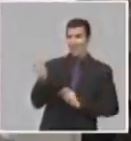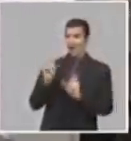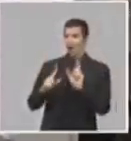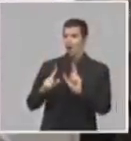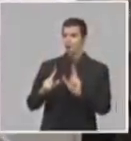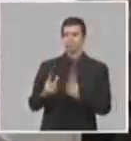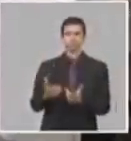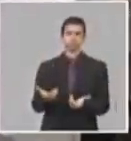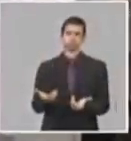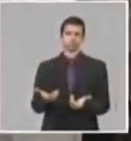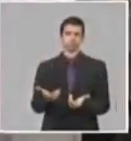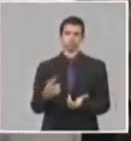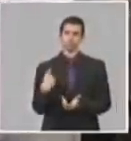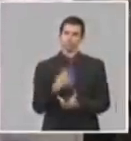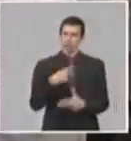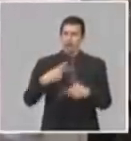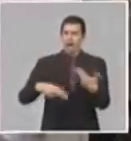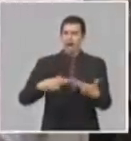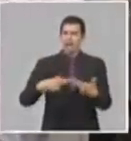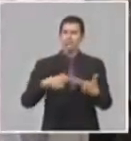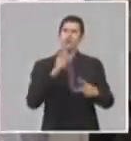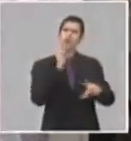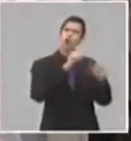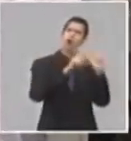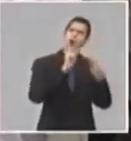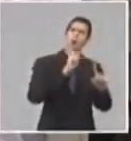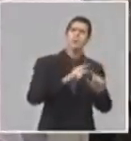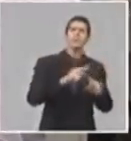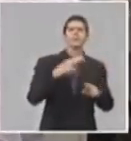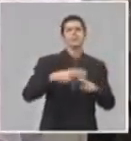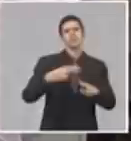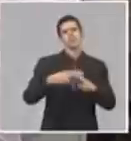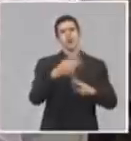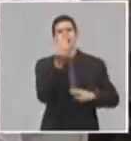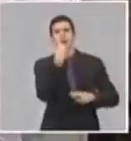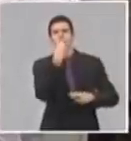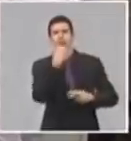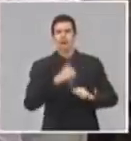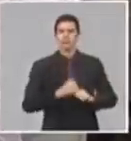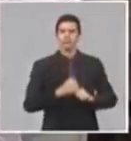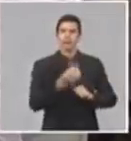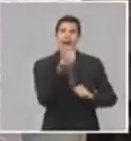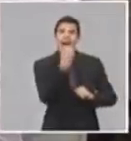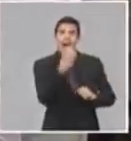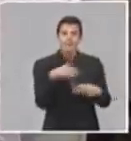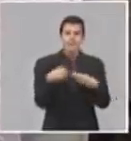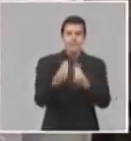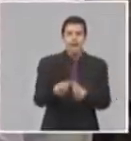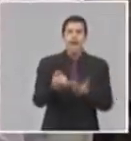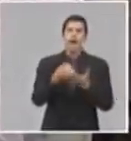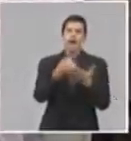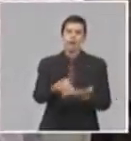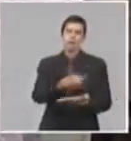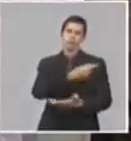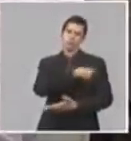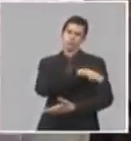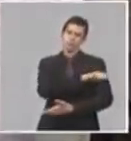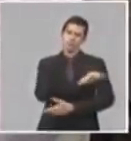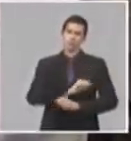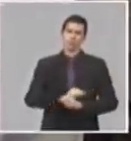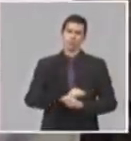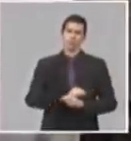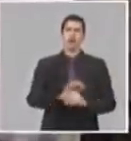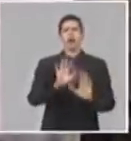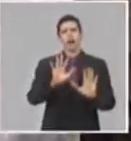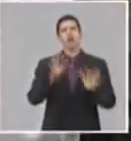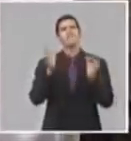circuito. Y cerramos ese circuito. Y con los mismos MLC, que, o sea, divisas que cobramos por esa venta, volvemos a traer y volvemos a poner. Y